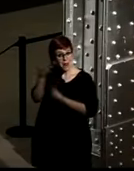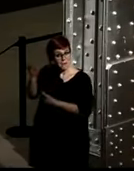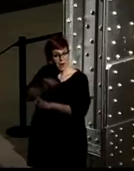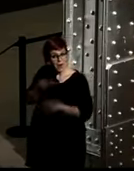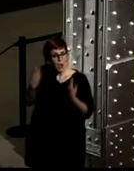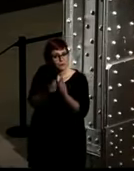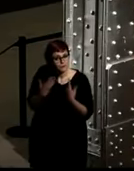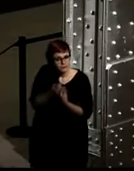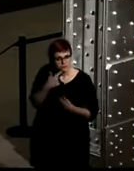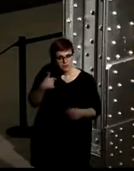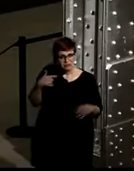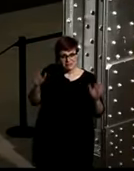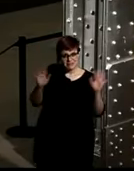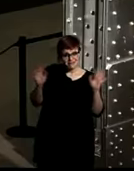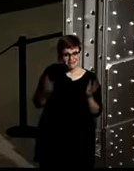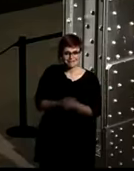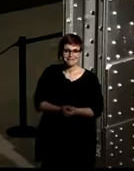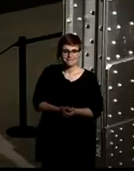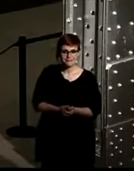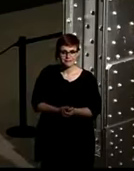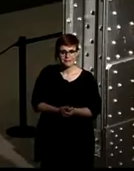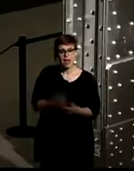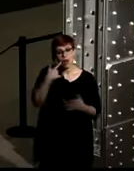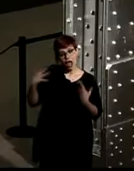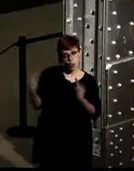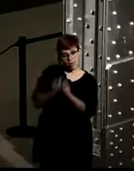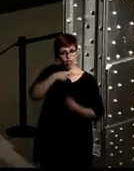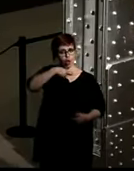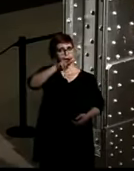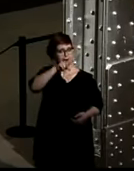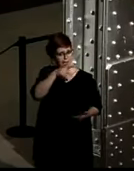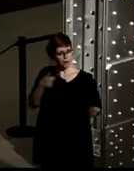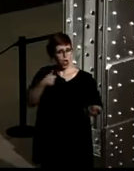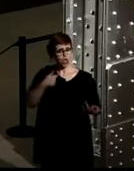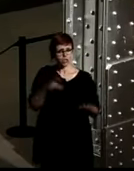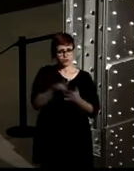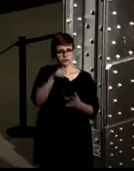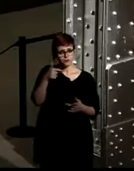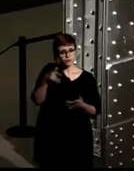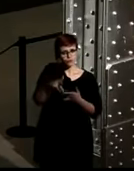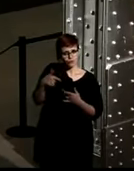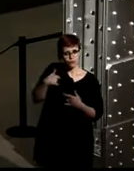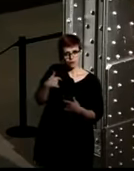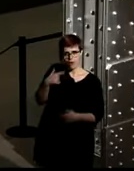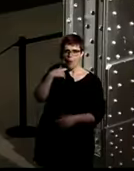Yo no quiero ser lío. Bueno, me acompañas y hablo yo. Bastantes líos que me he metido.